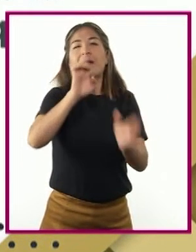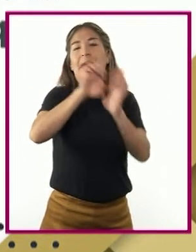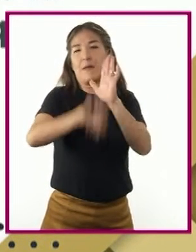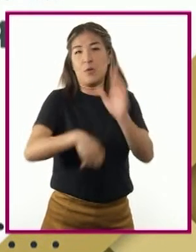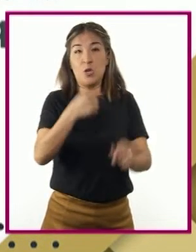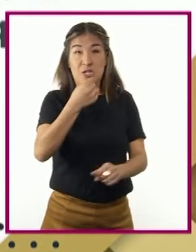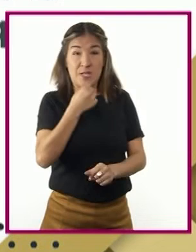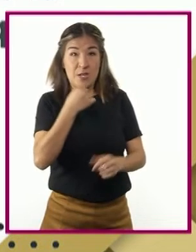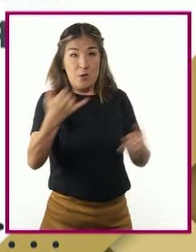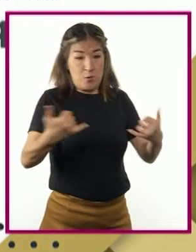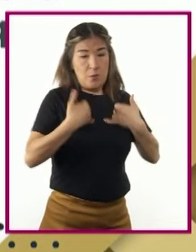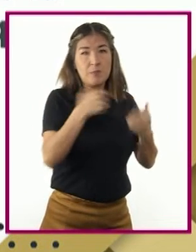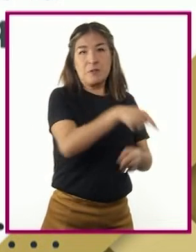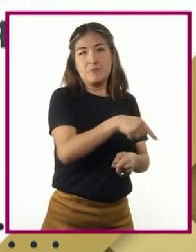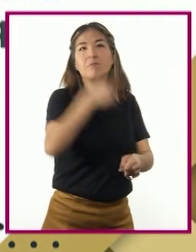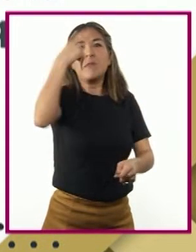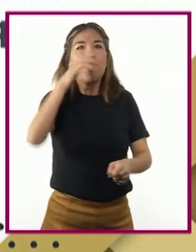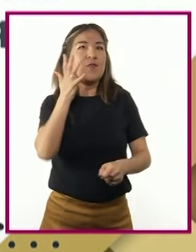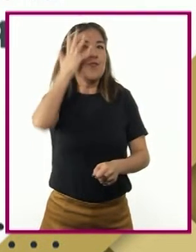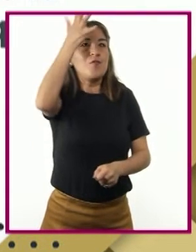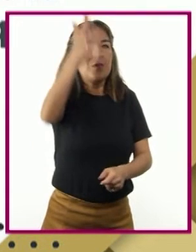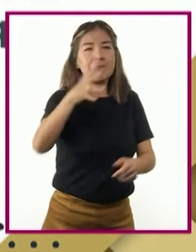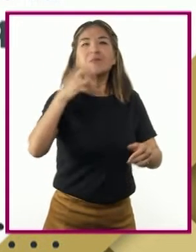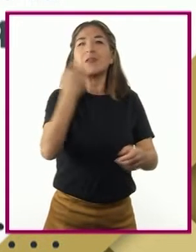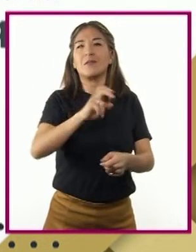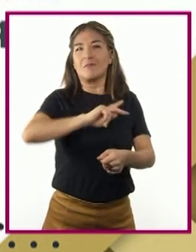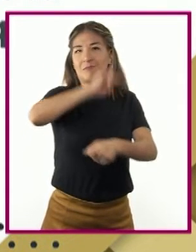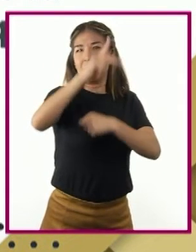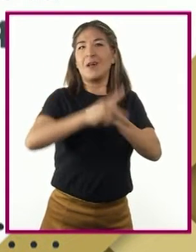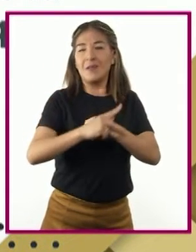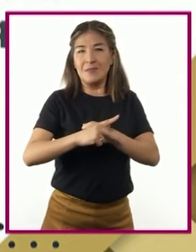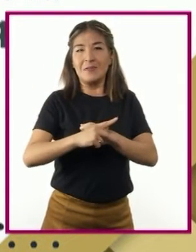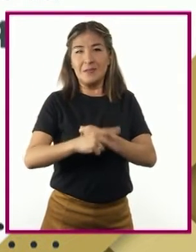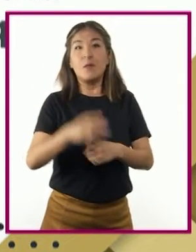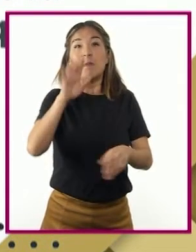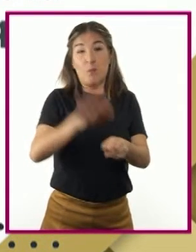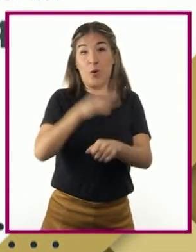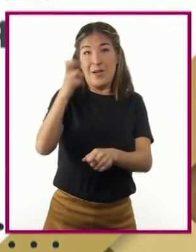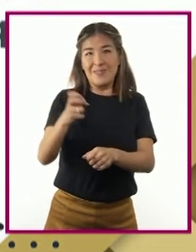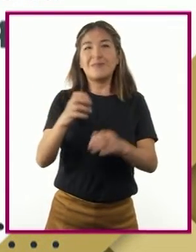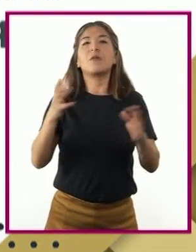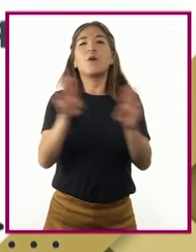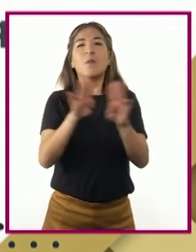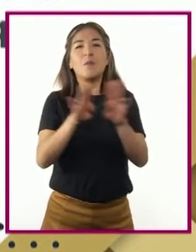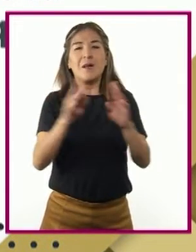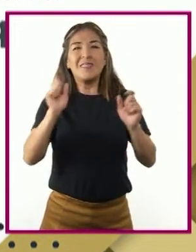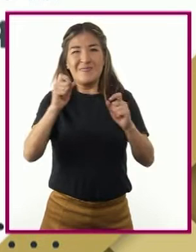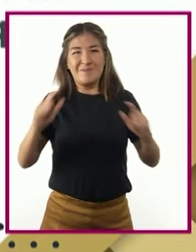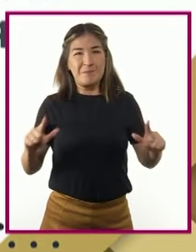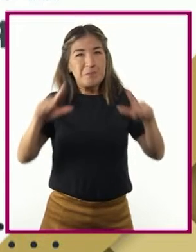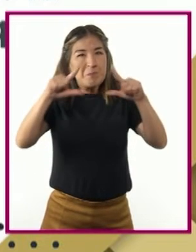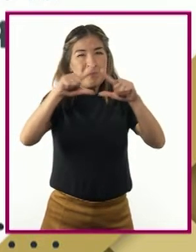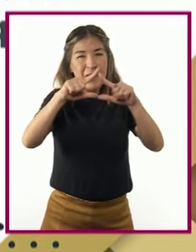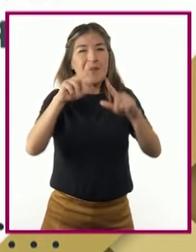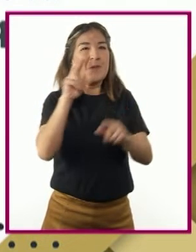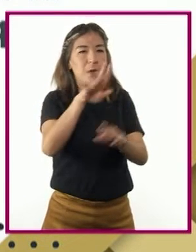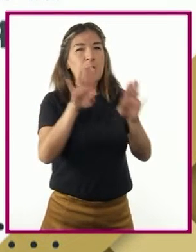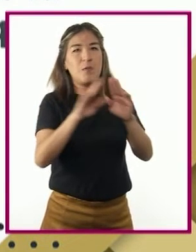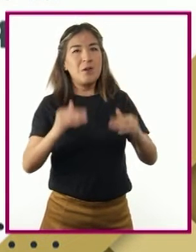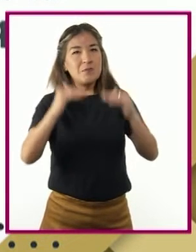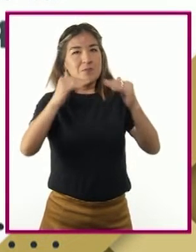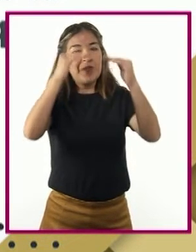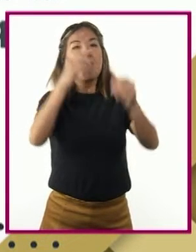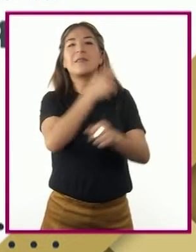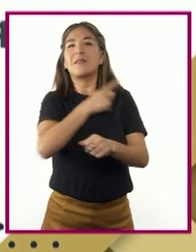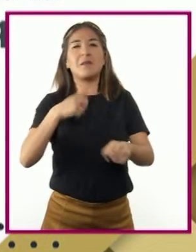ejemplo, son el futuro de las naciones. Por ello, en los países con pirámides progresivas es primordial atender